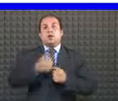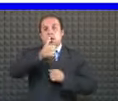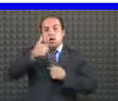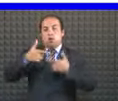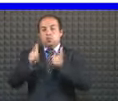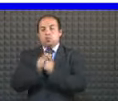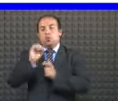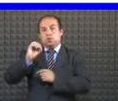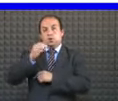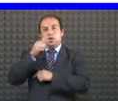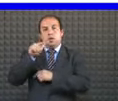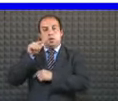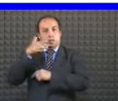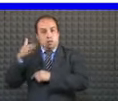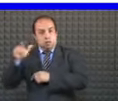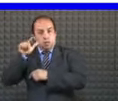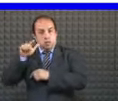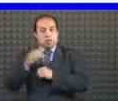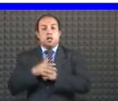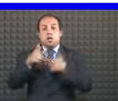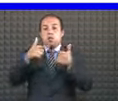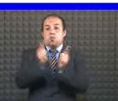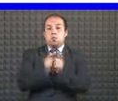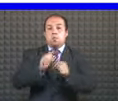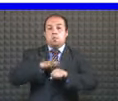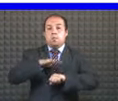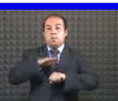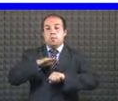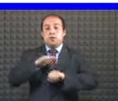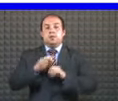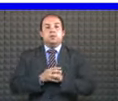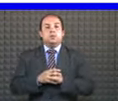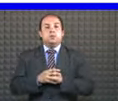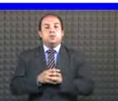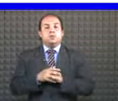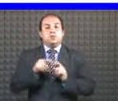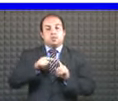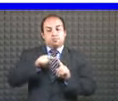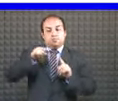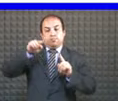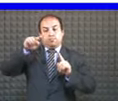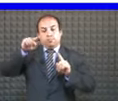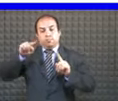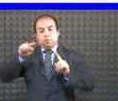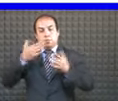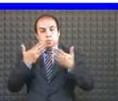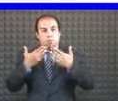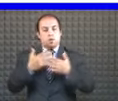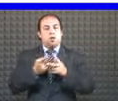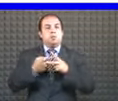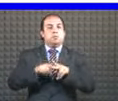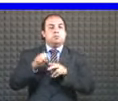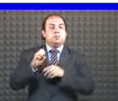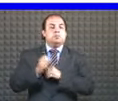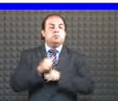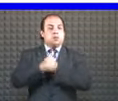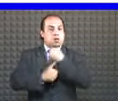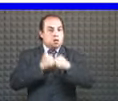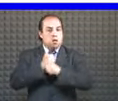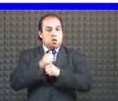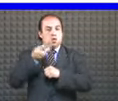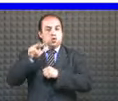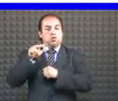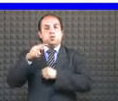0 a 17 es evidentemente el grupo que más alto está comparado con su momento máximo a inicios del año. 18 a